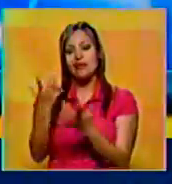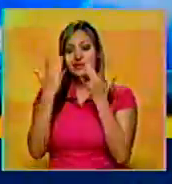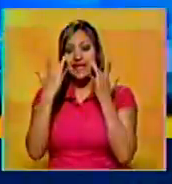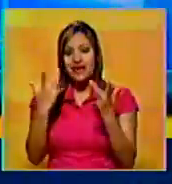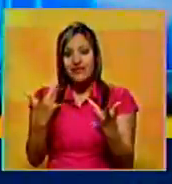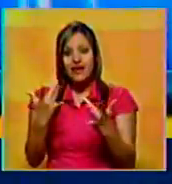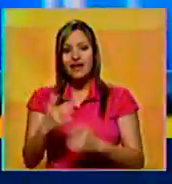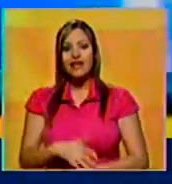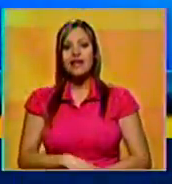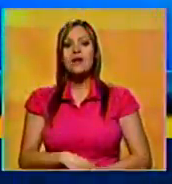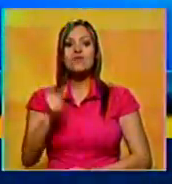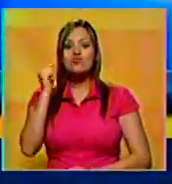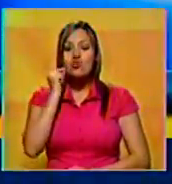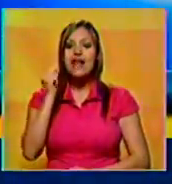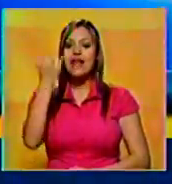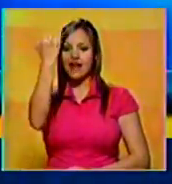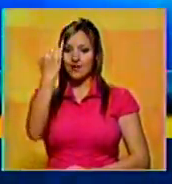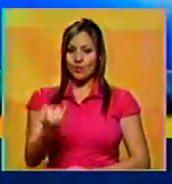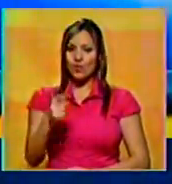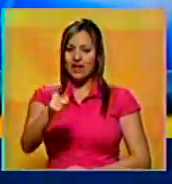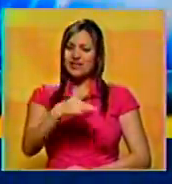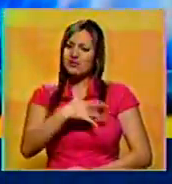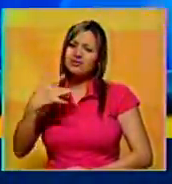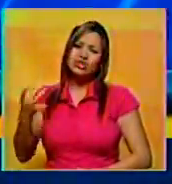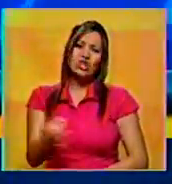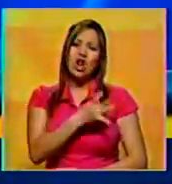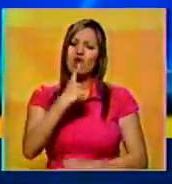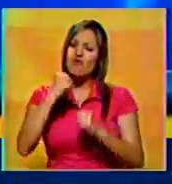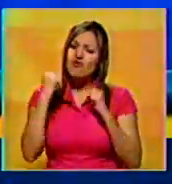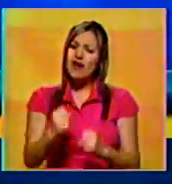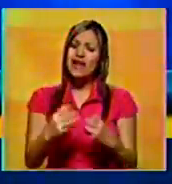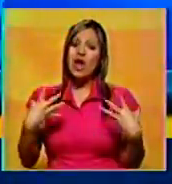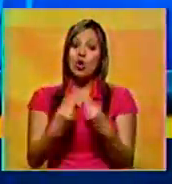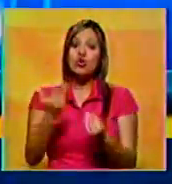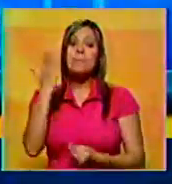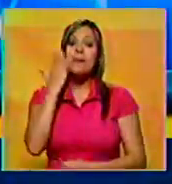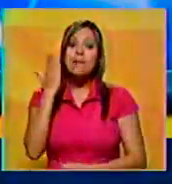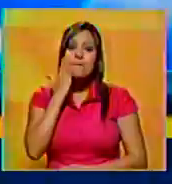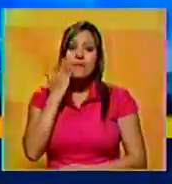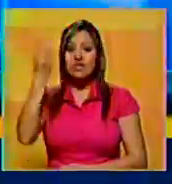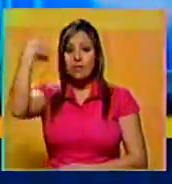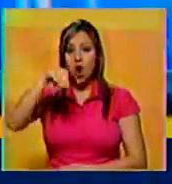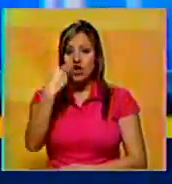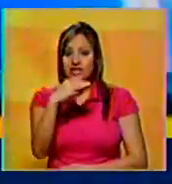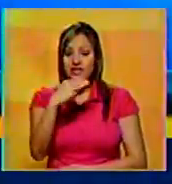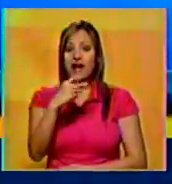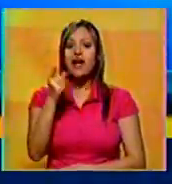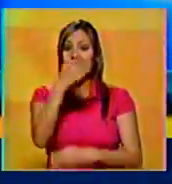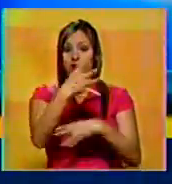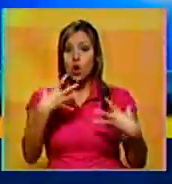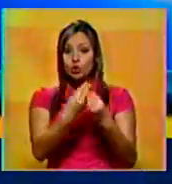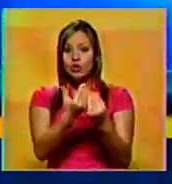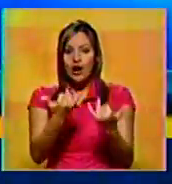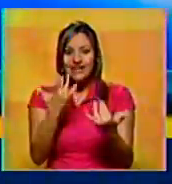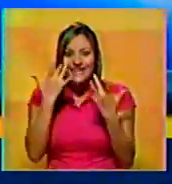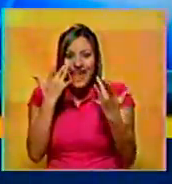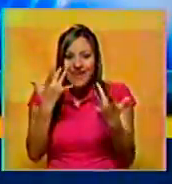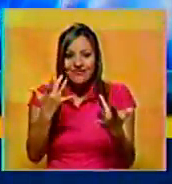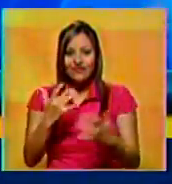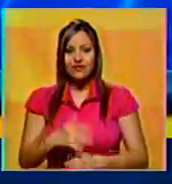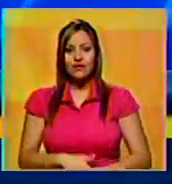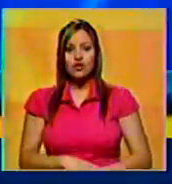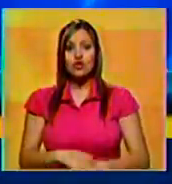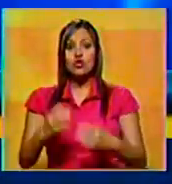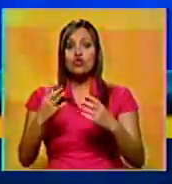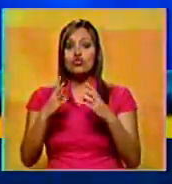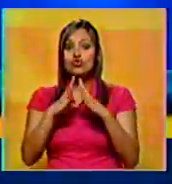a una Norquis Batista bastante abatida, quien acompaña a la mamá de Mónica Espir en estos momentos. Podemos ver cómo